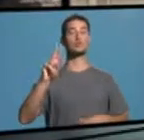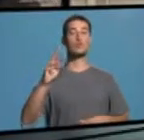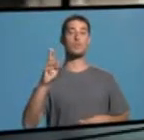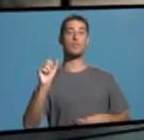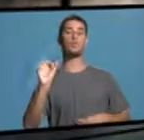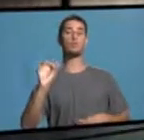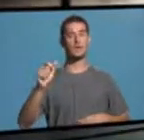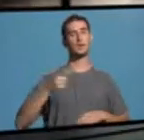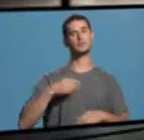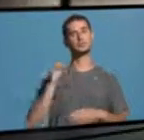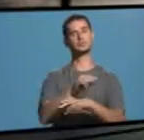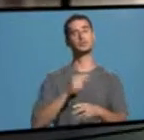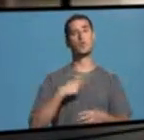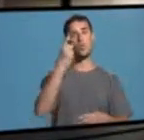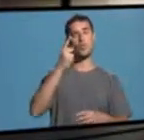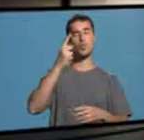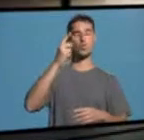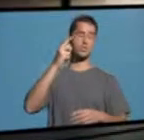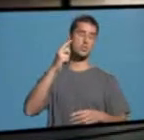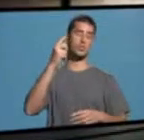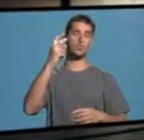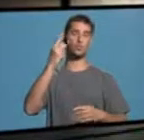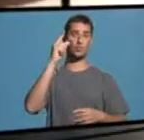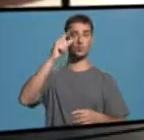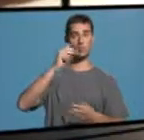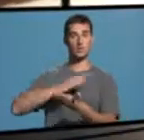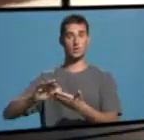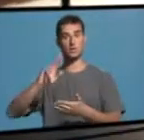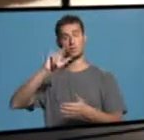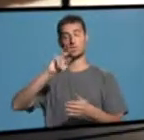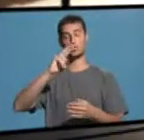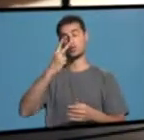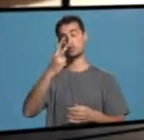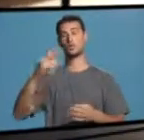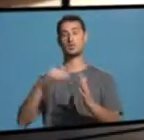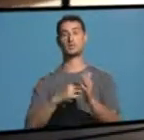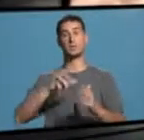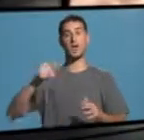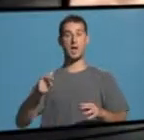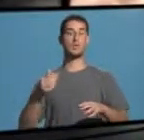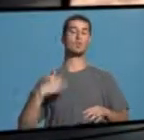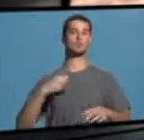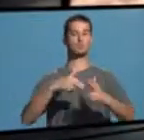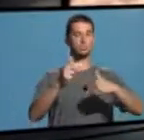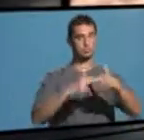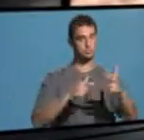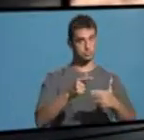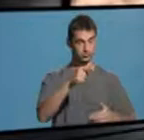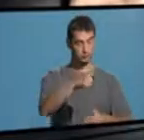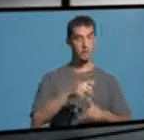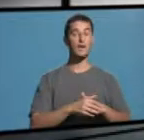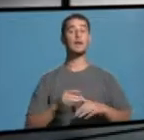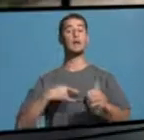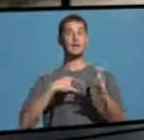aportará 1.200.000 euros para rematar a súa construción que xa iniciou o Concello con fondos do Plan E. Entre mentres, os técnicos